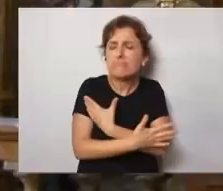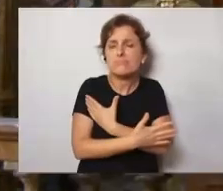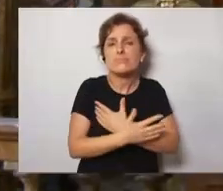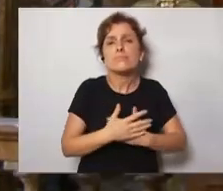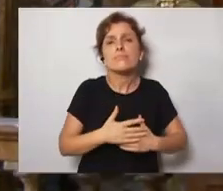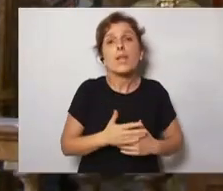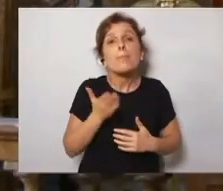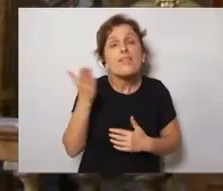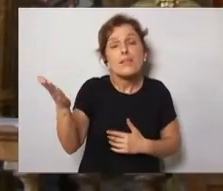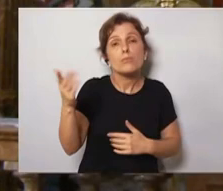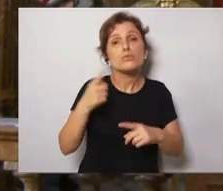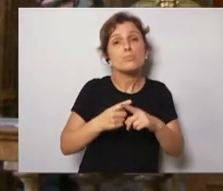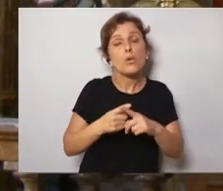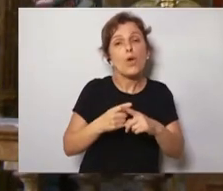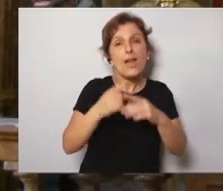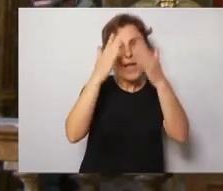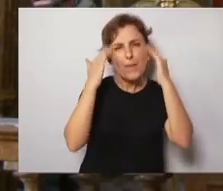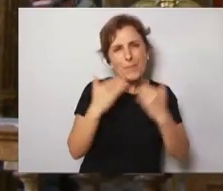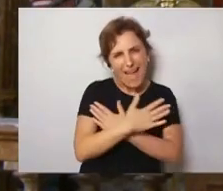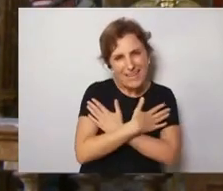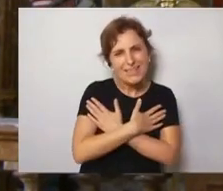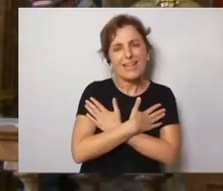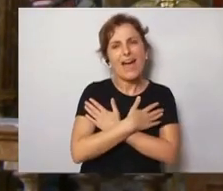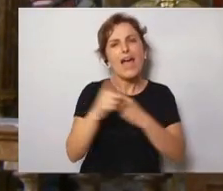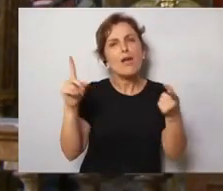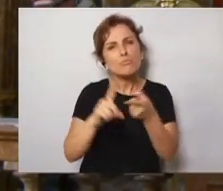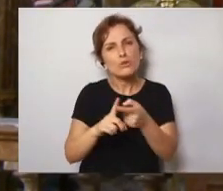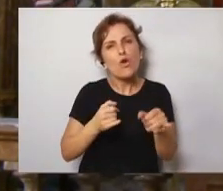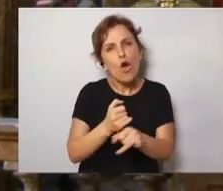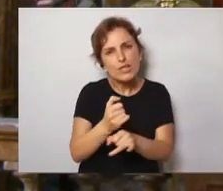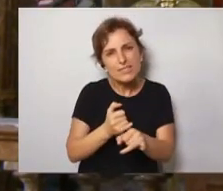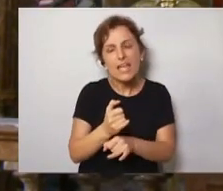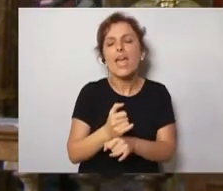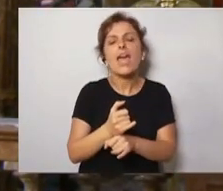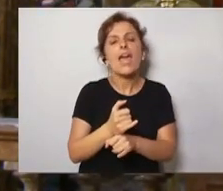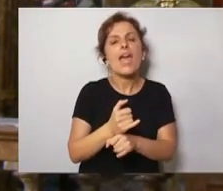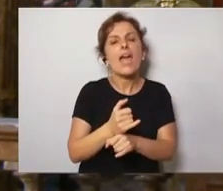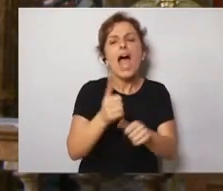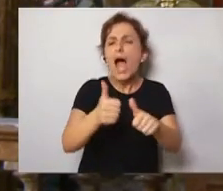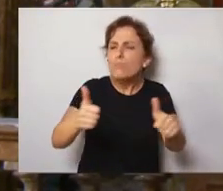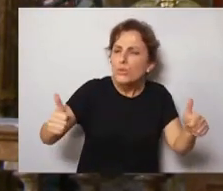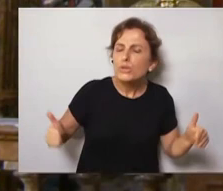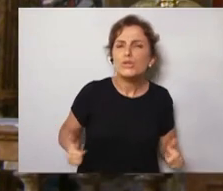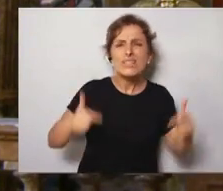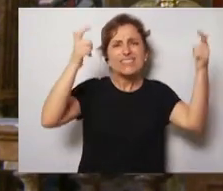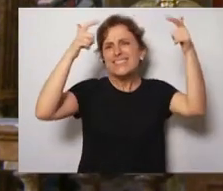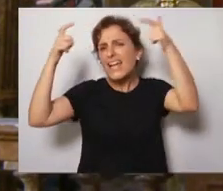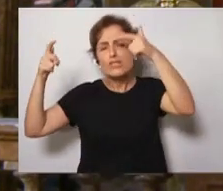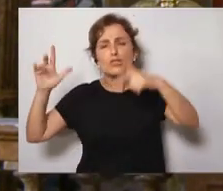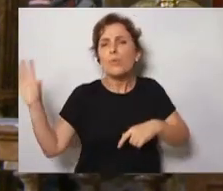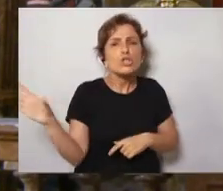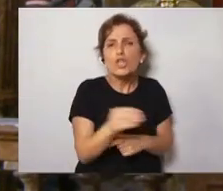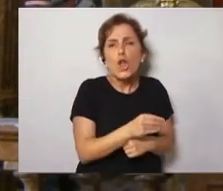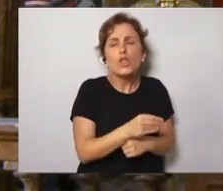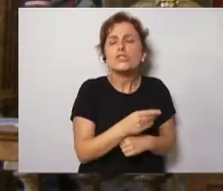esposo san jose los apóstoles los santos y cuantos vivieron en tu amistad a través de los tiempos crezcamos por tu hijo